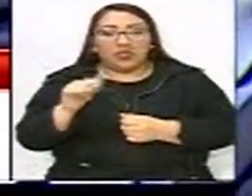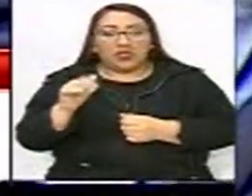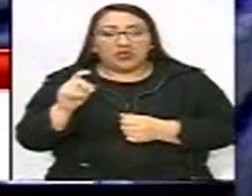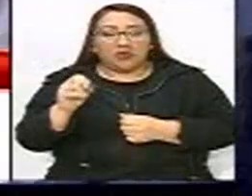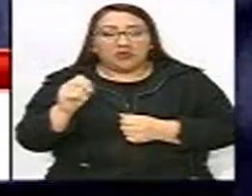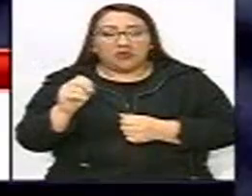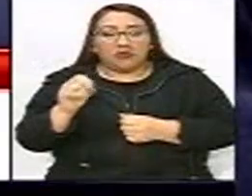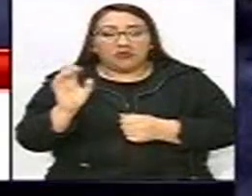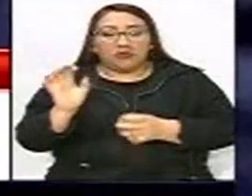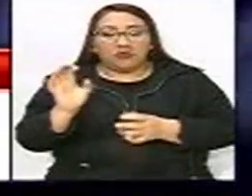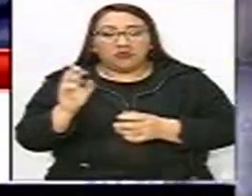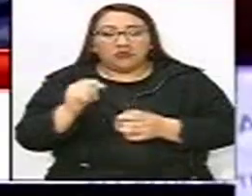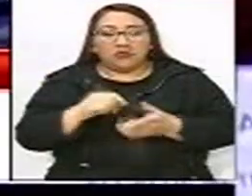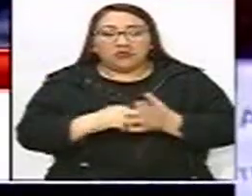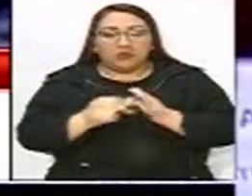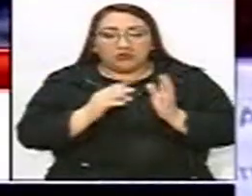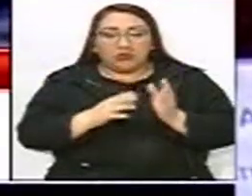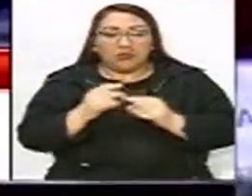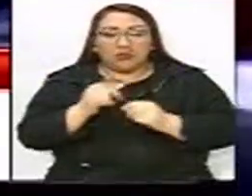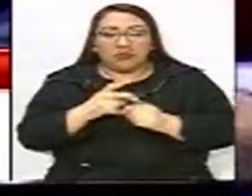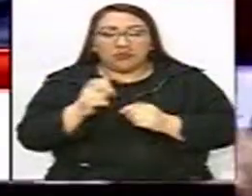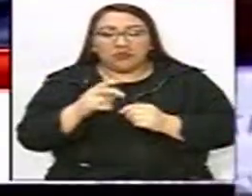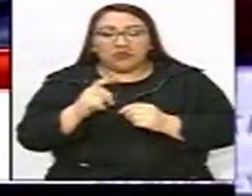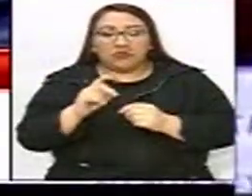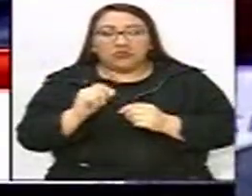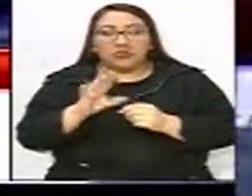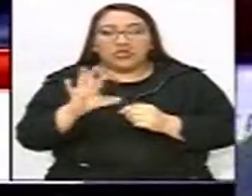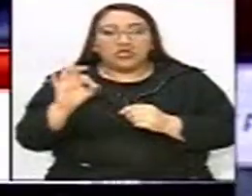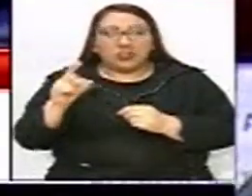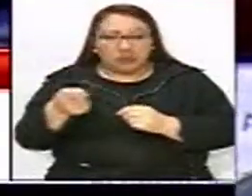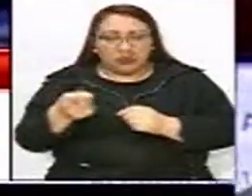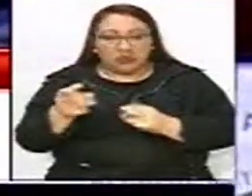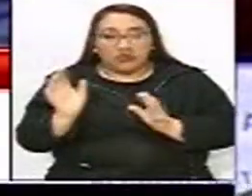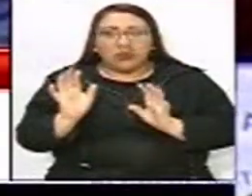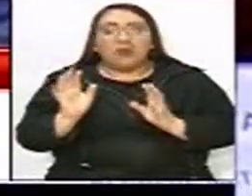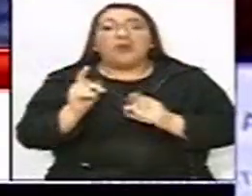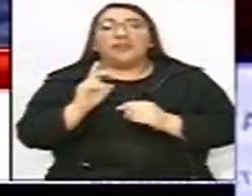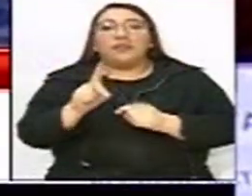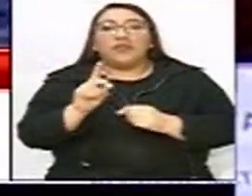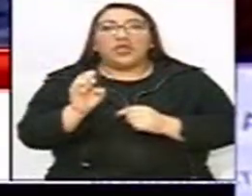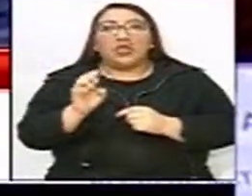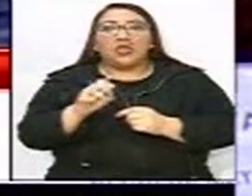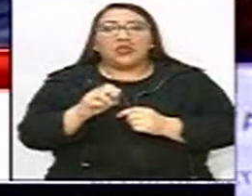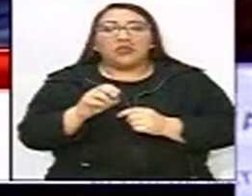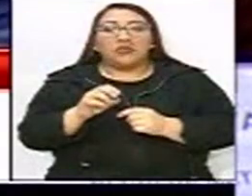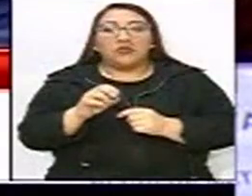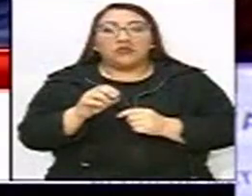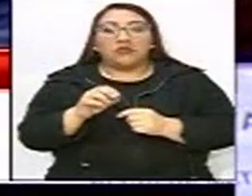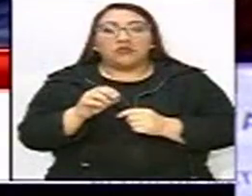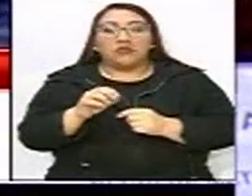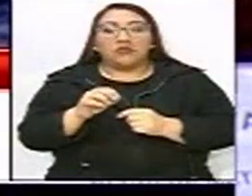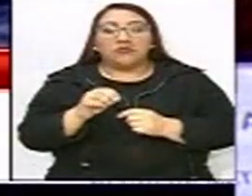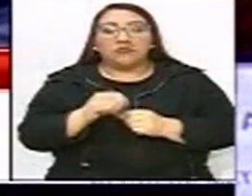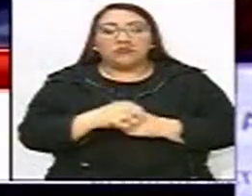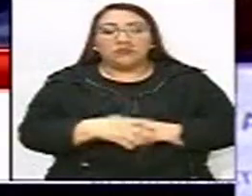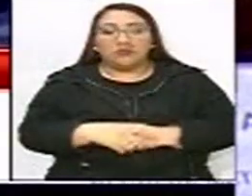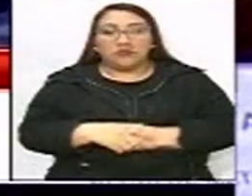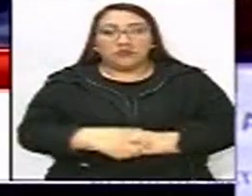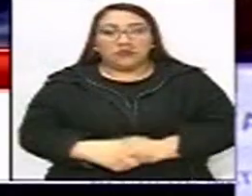moviera aproximadamente entre 1.200.000 y 1.500.000 desde. Perdón un ratito, ¿sí?